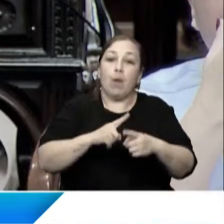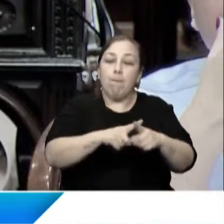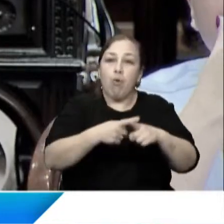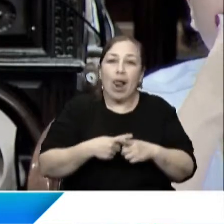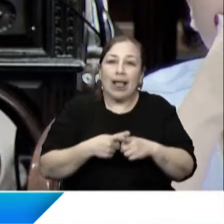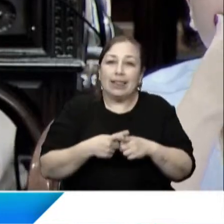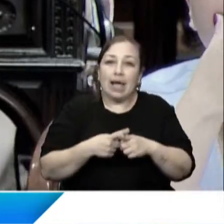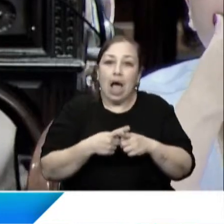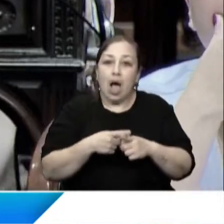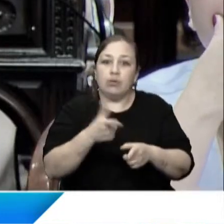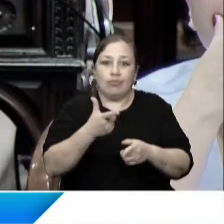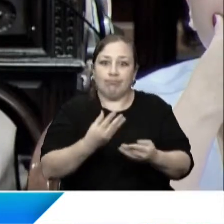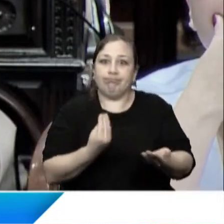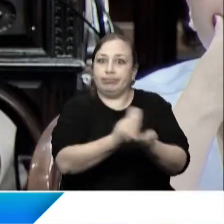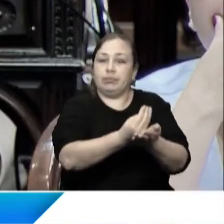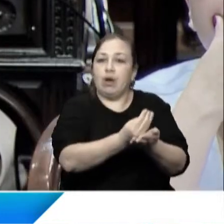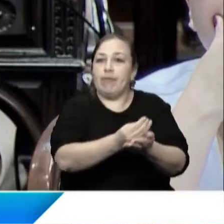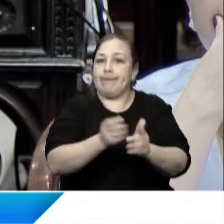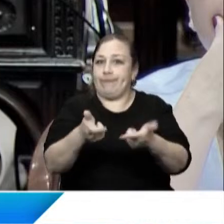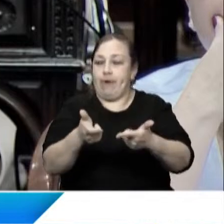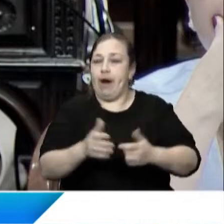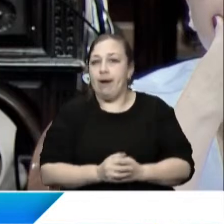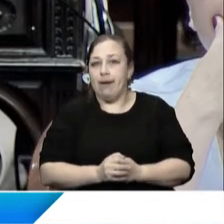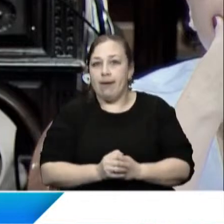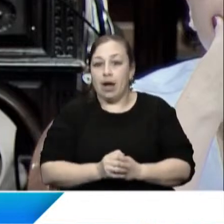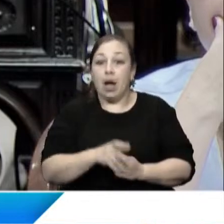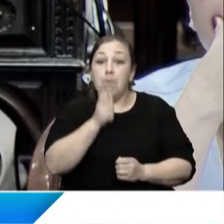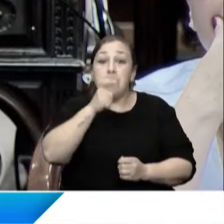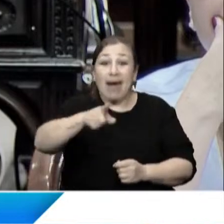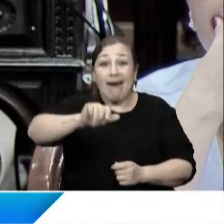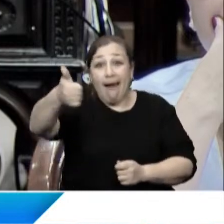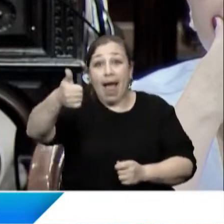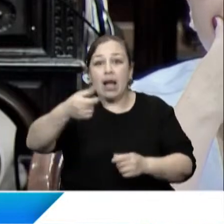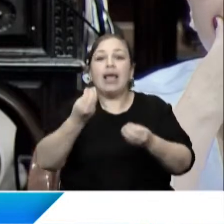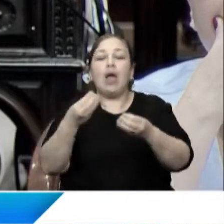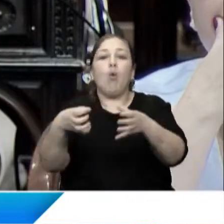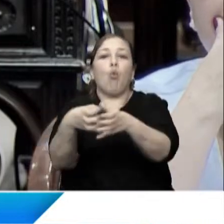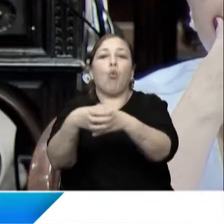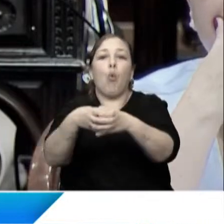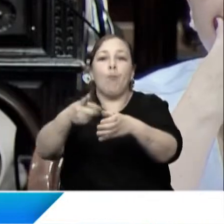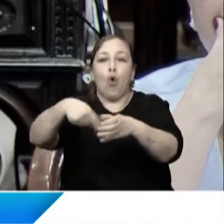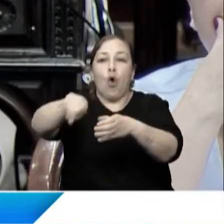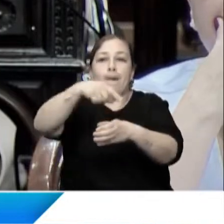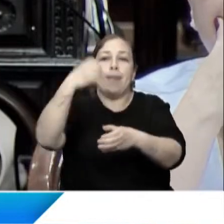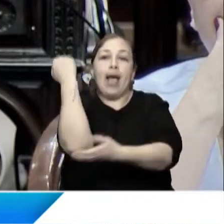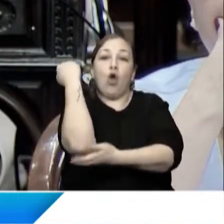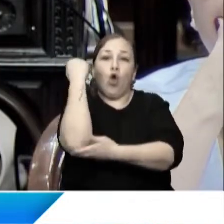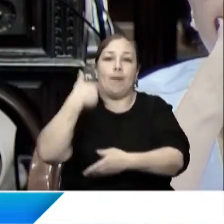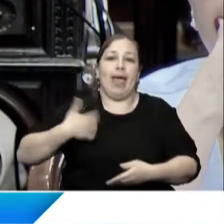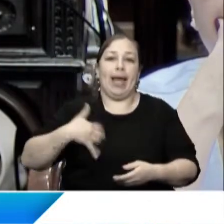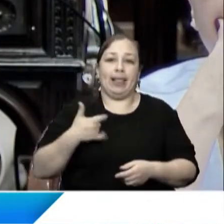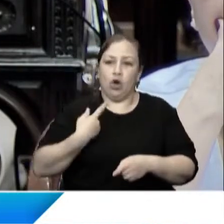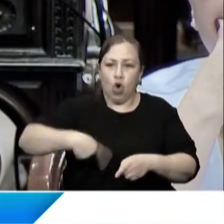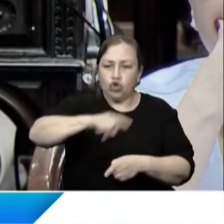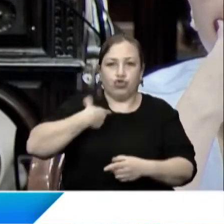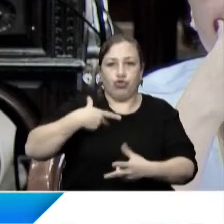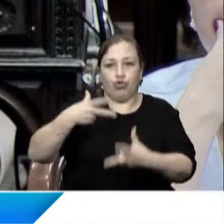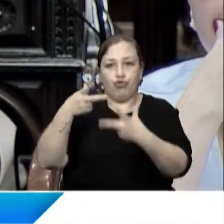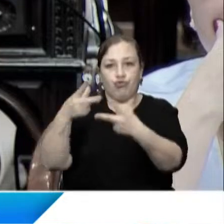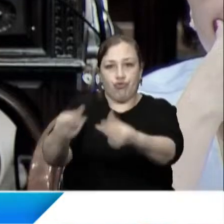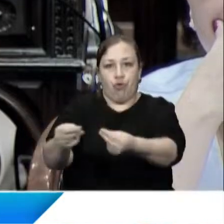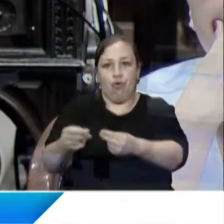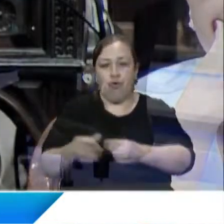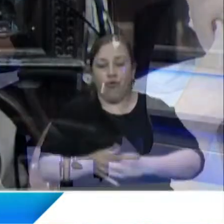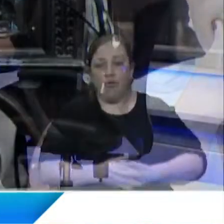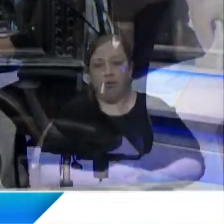pueden tener. Y las que ganan con el que se vayan todos son los sectores concentrados de la economía argentina. Nosotros no lo vamos a permitir.